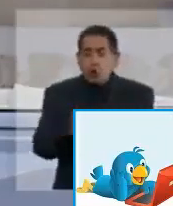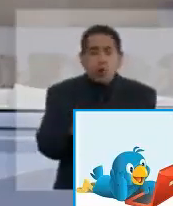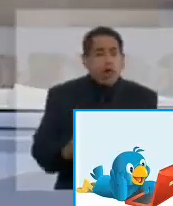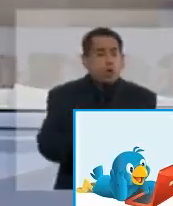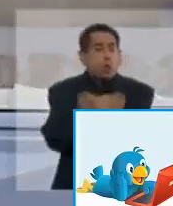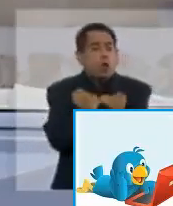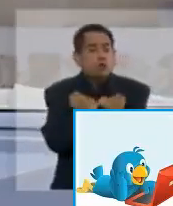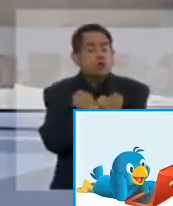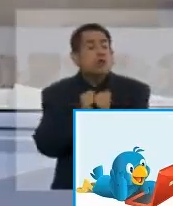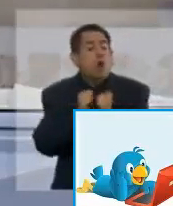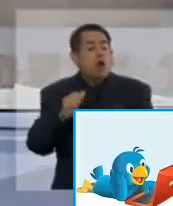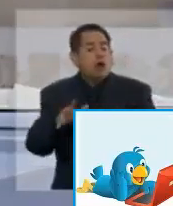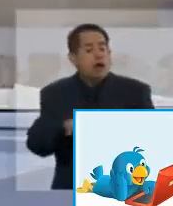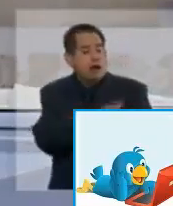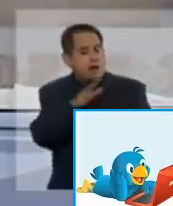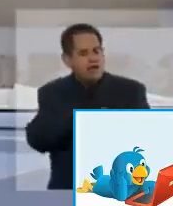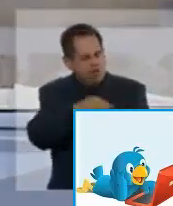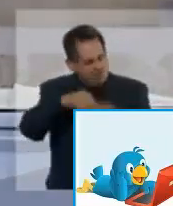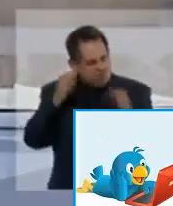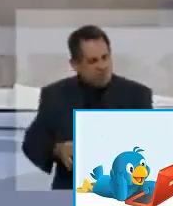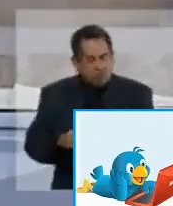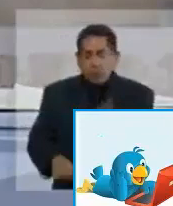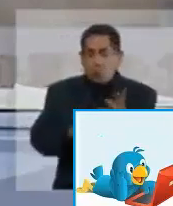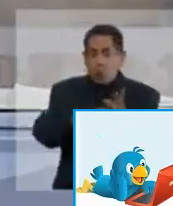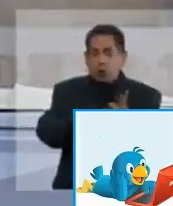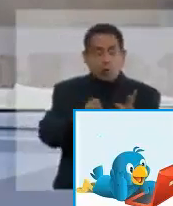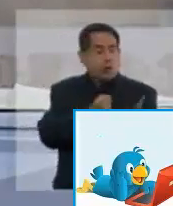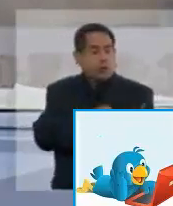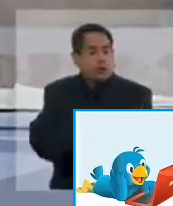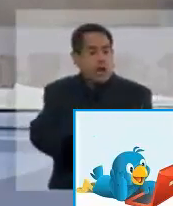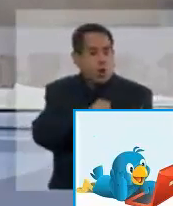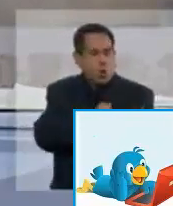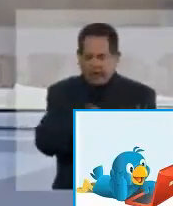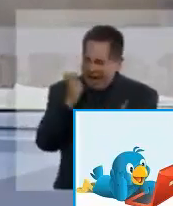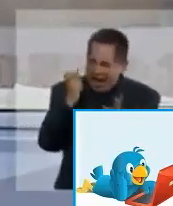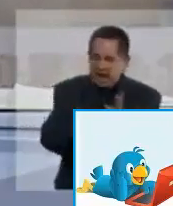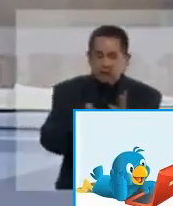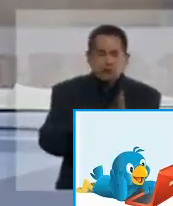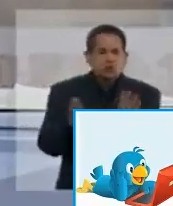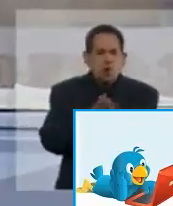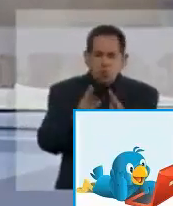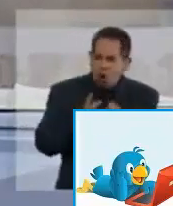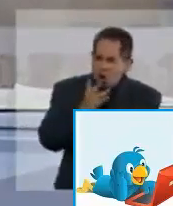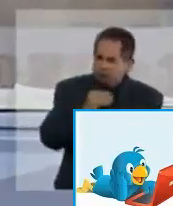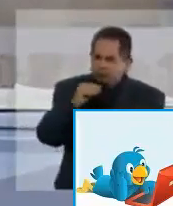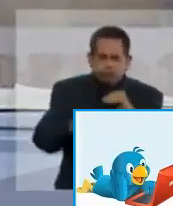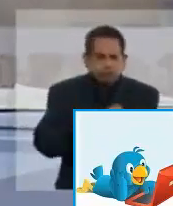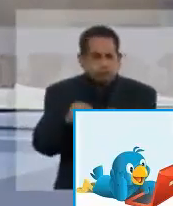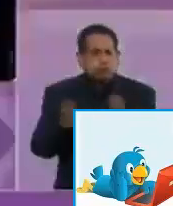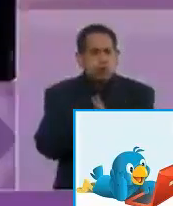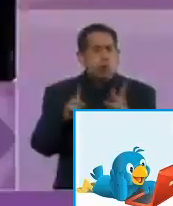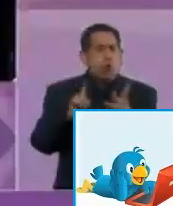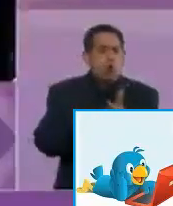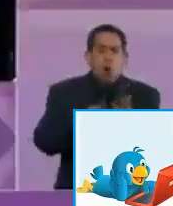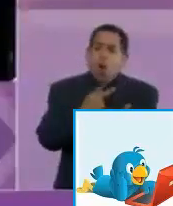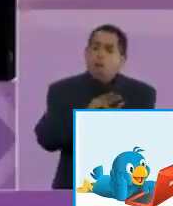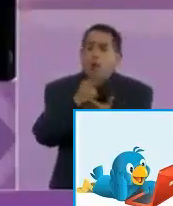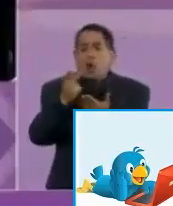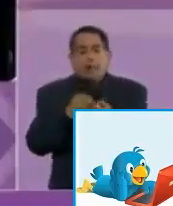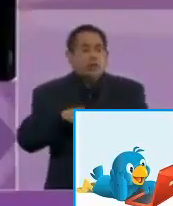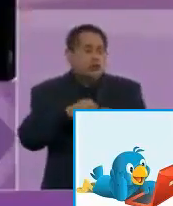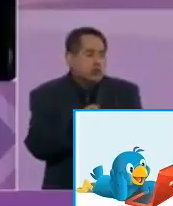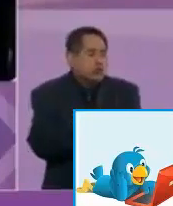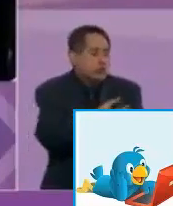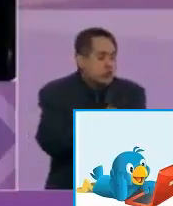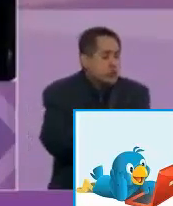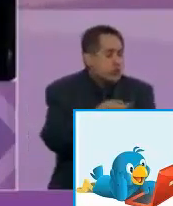de calidad. Cuarto, salud. Y la clave del sistema es no usar los programas sociales